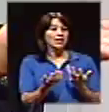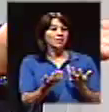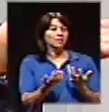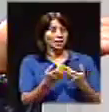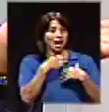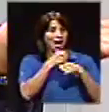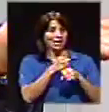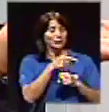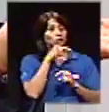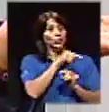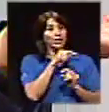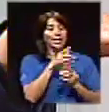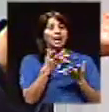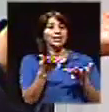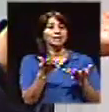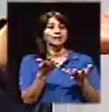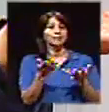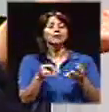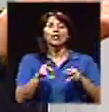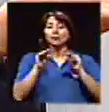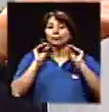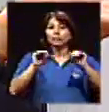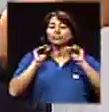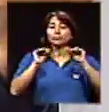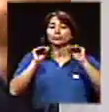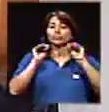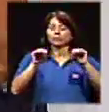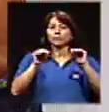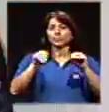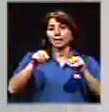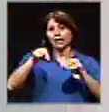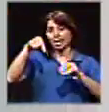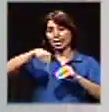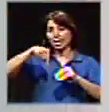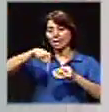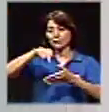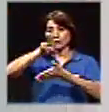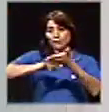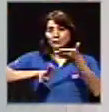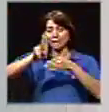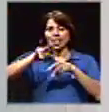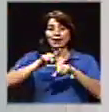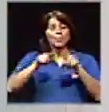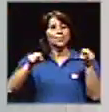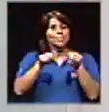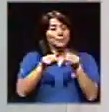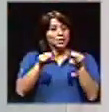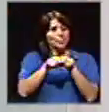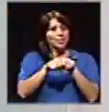aulas universitarias en este campus, pero también allende la mar oceana,